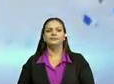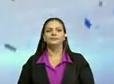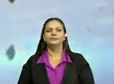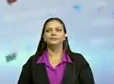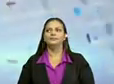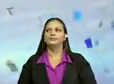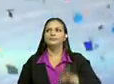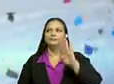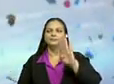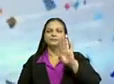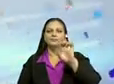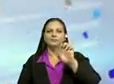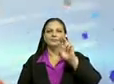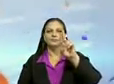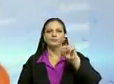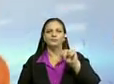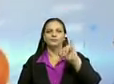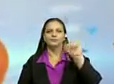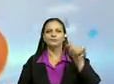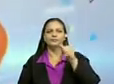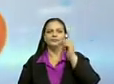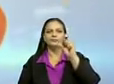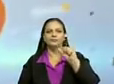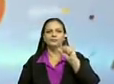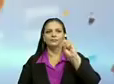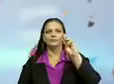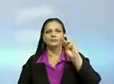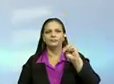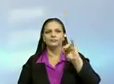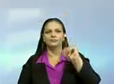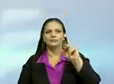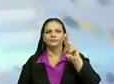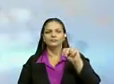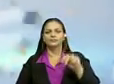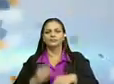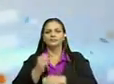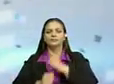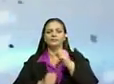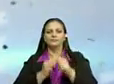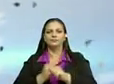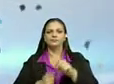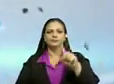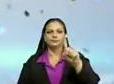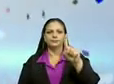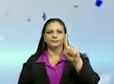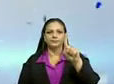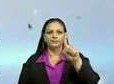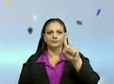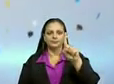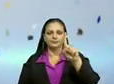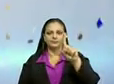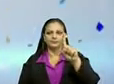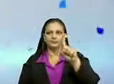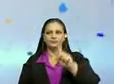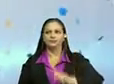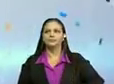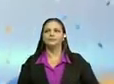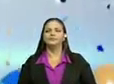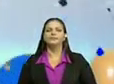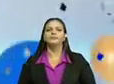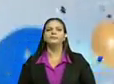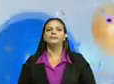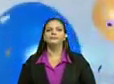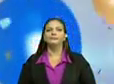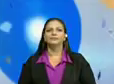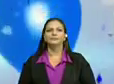Benjamín Barzola está cumpliendo un añito de vida. Don Benjamín, ahí está el niño Benjamín Barzola.